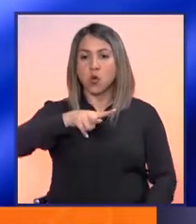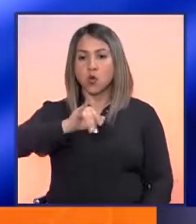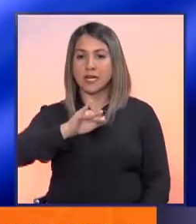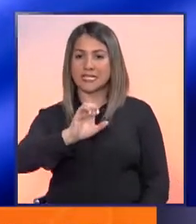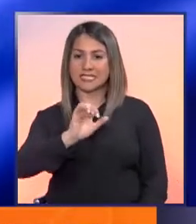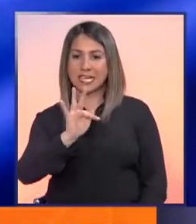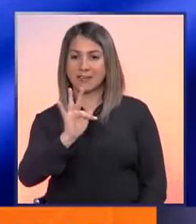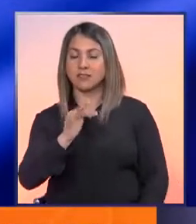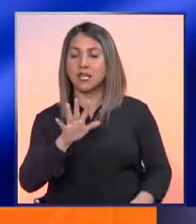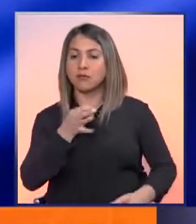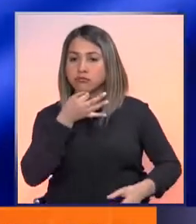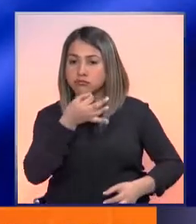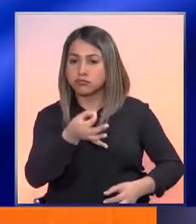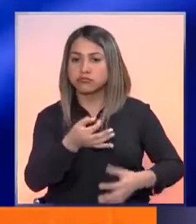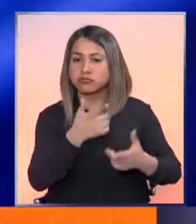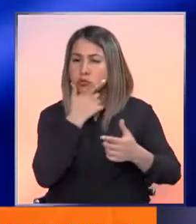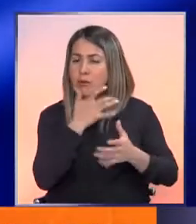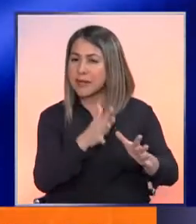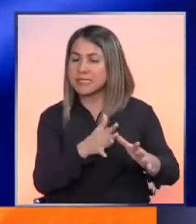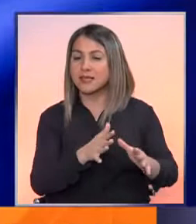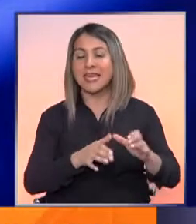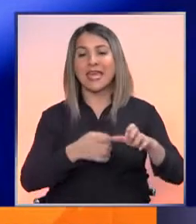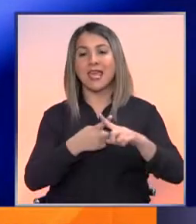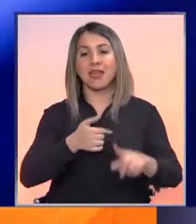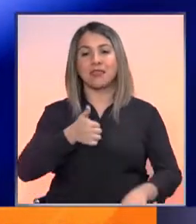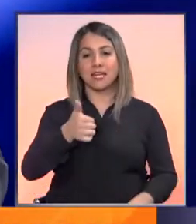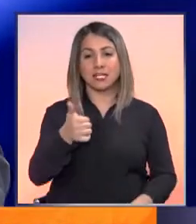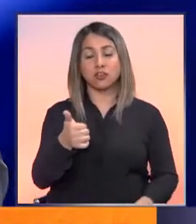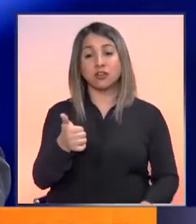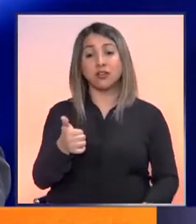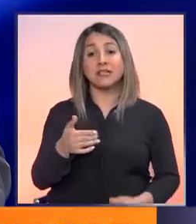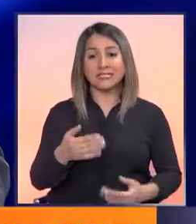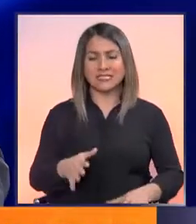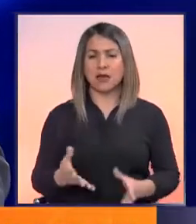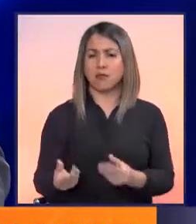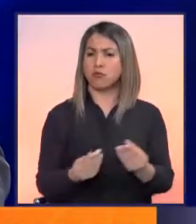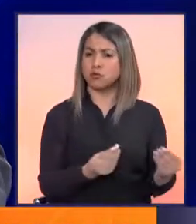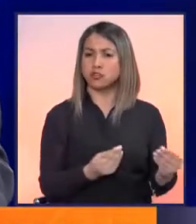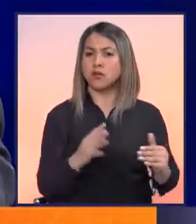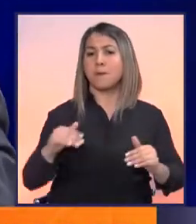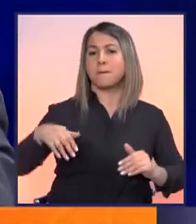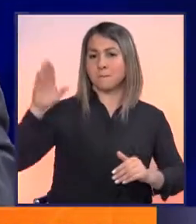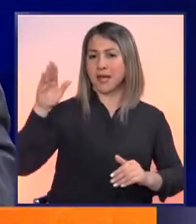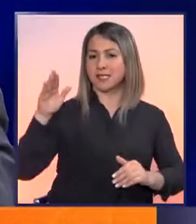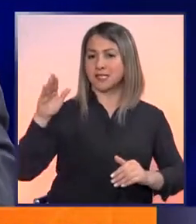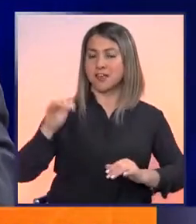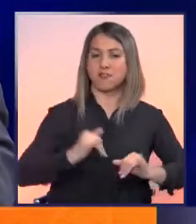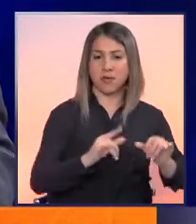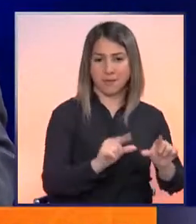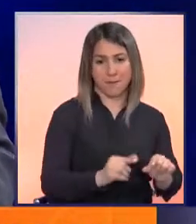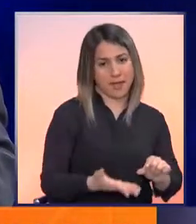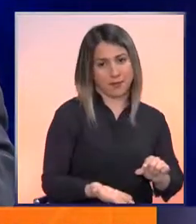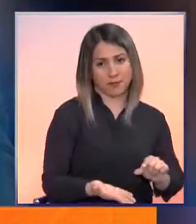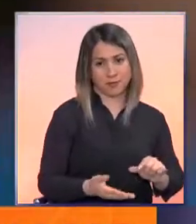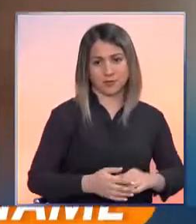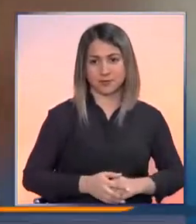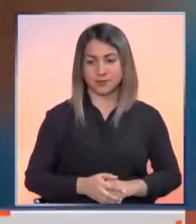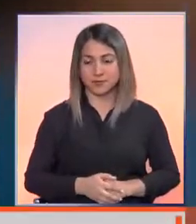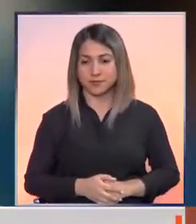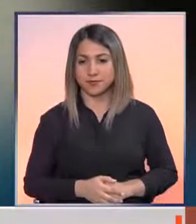sospechas además un ex director del servicio sostiene que la cantidad debería ser mayor a la informada por el gobierno